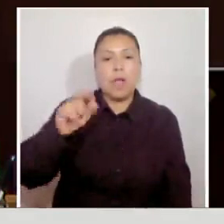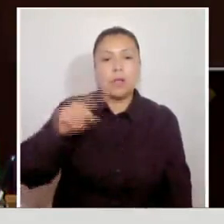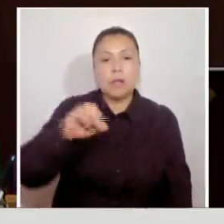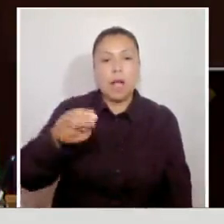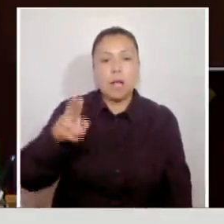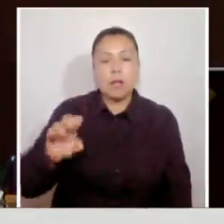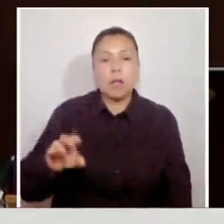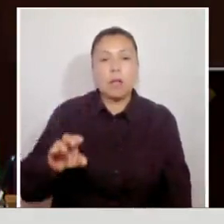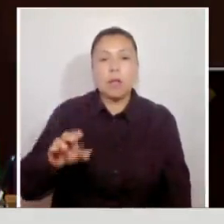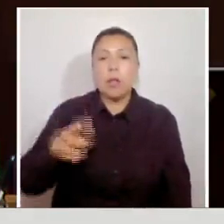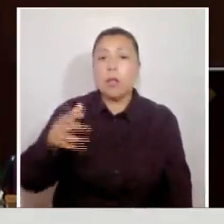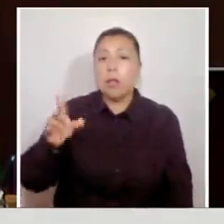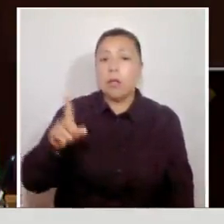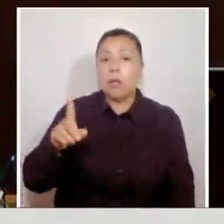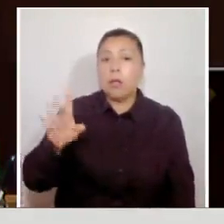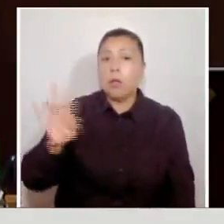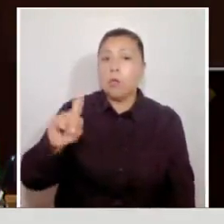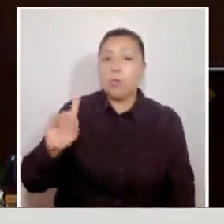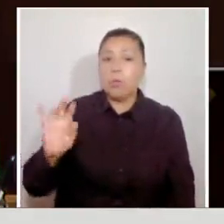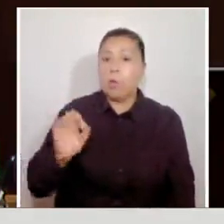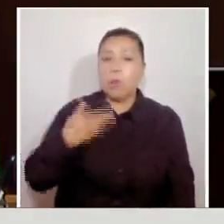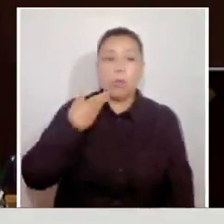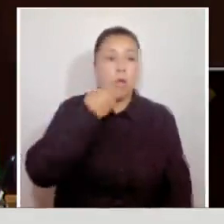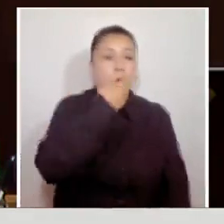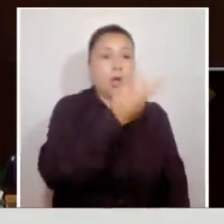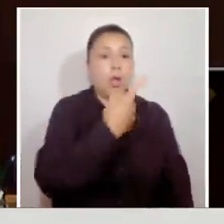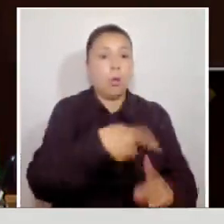ciser usted no la puede ceder